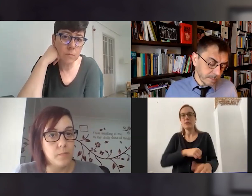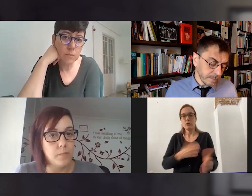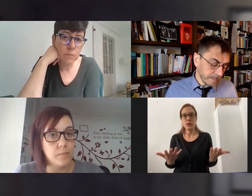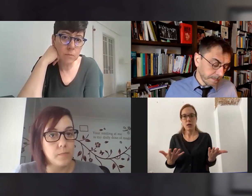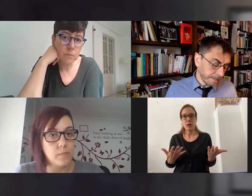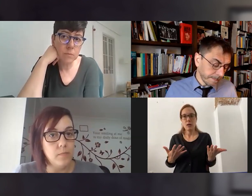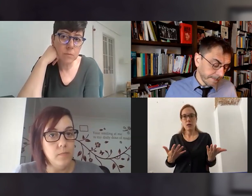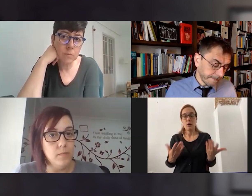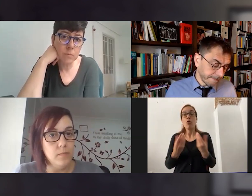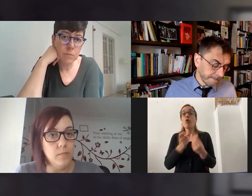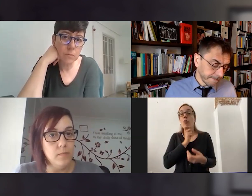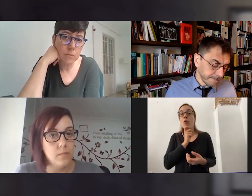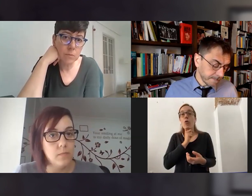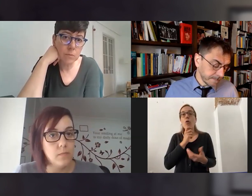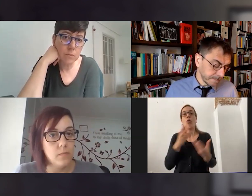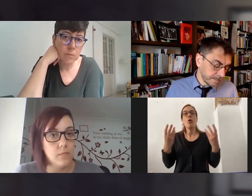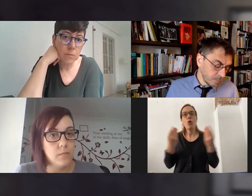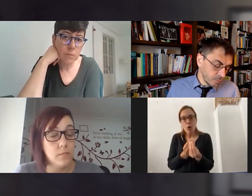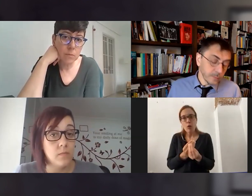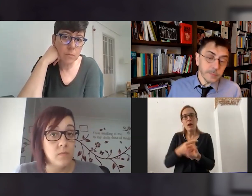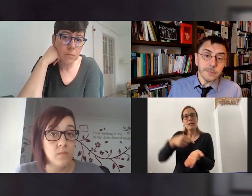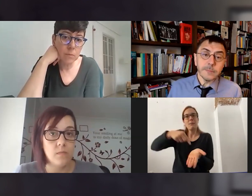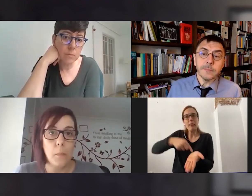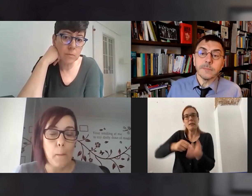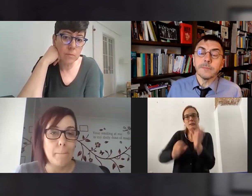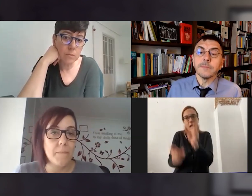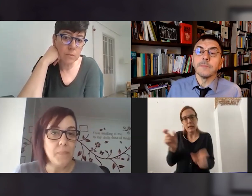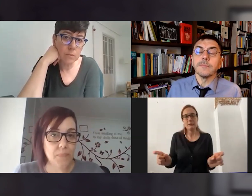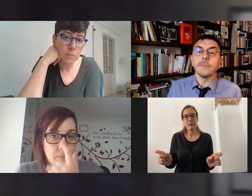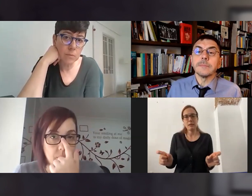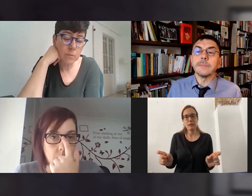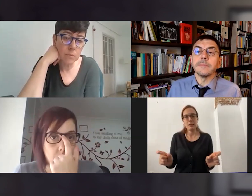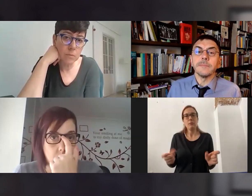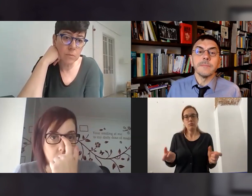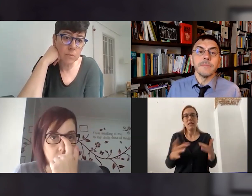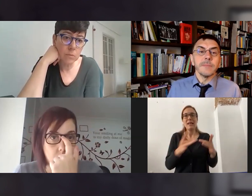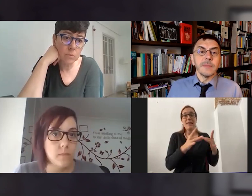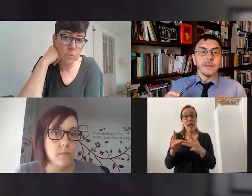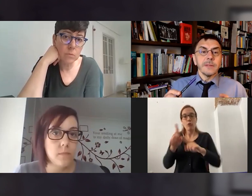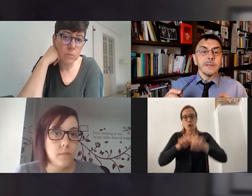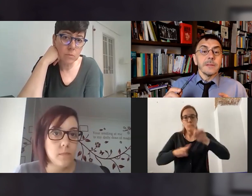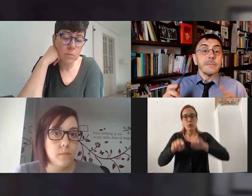gente y estando solucionando y poniendo al frente de esos problemas.